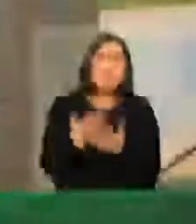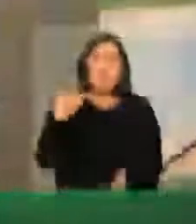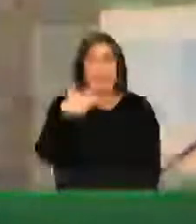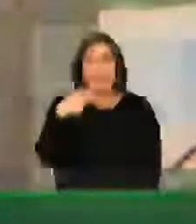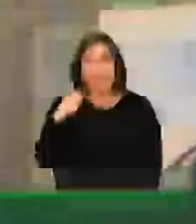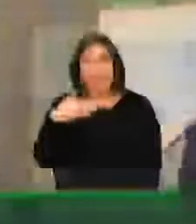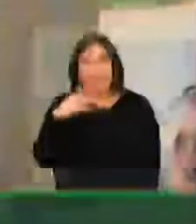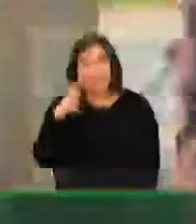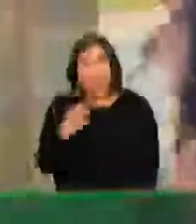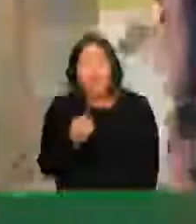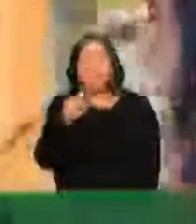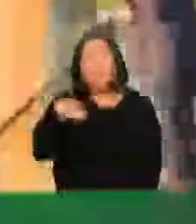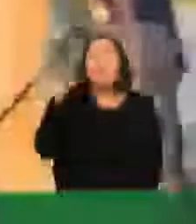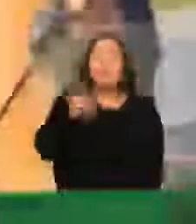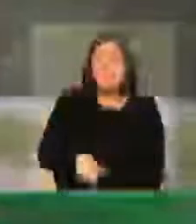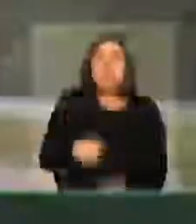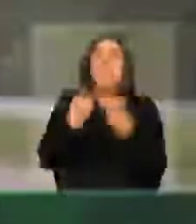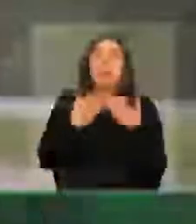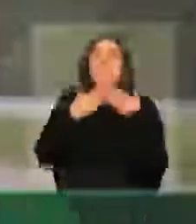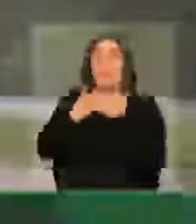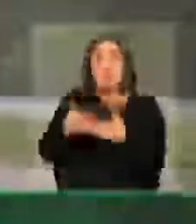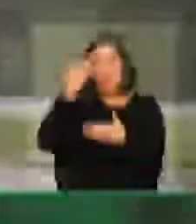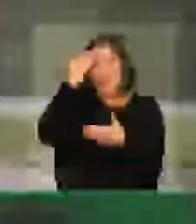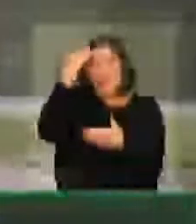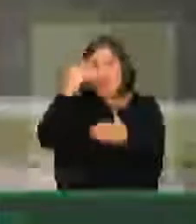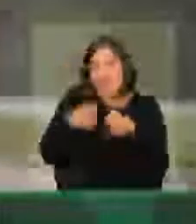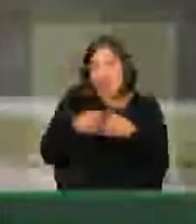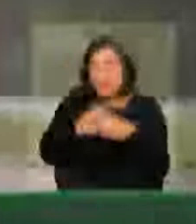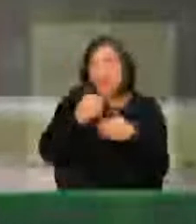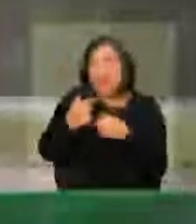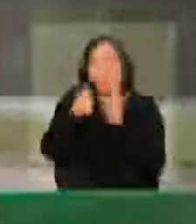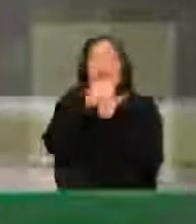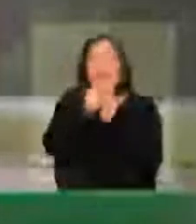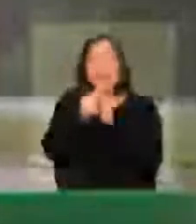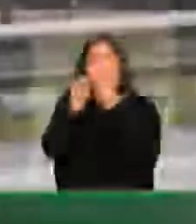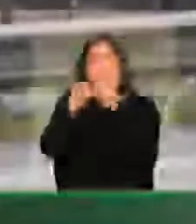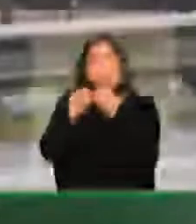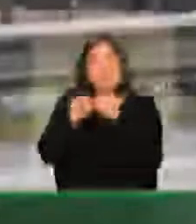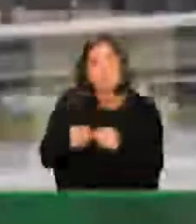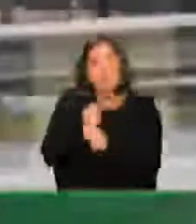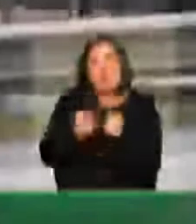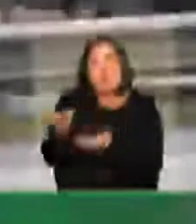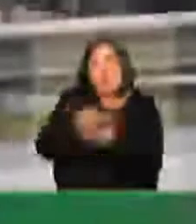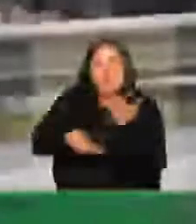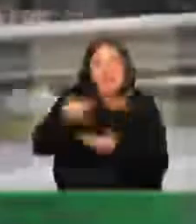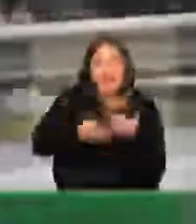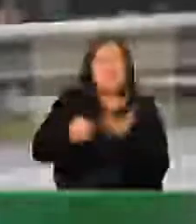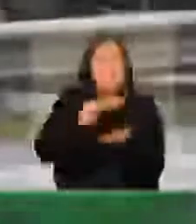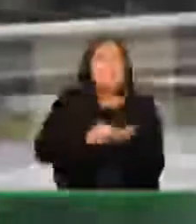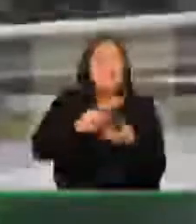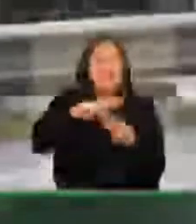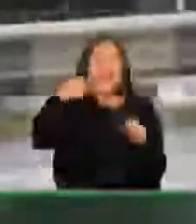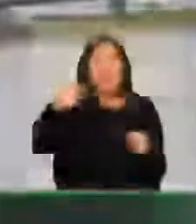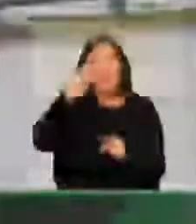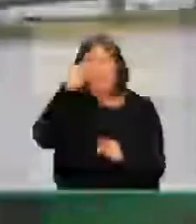la senadora del Frente Amplio Silvia Anane sobre un artículo del presupuesto que habilitaría el intercambio de bases de datos de ADN con